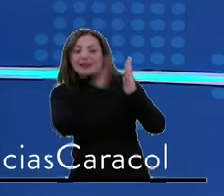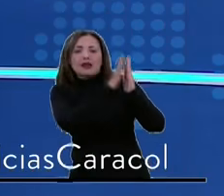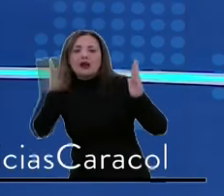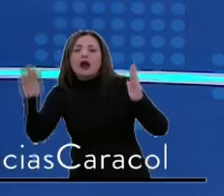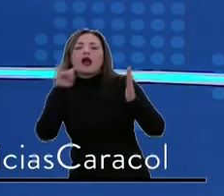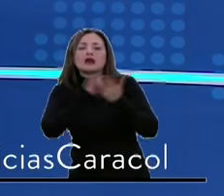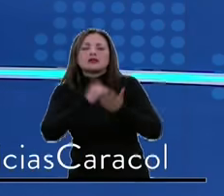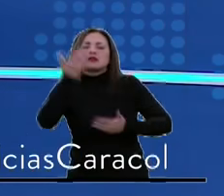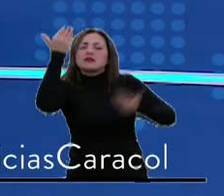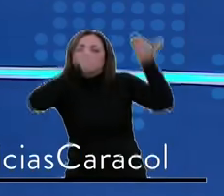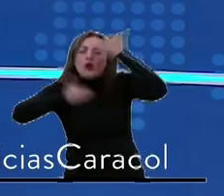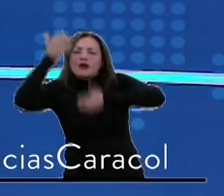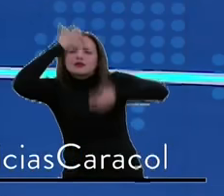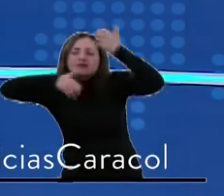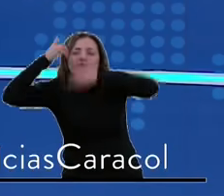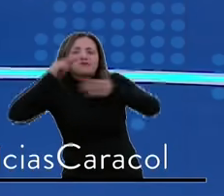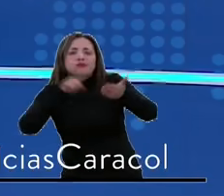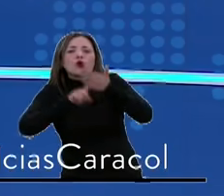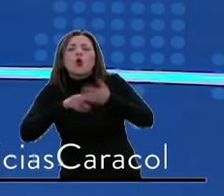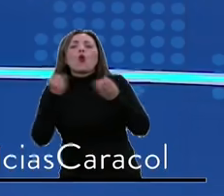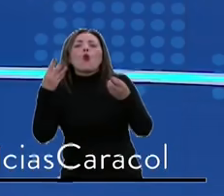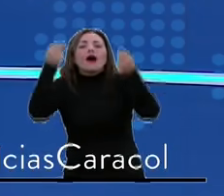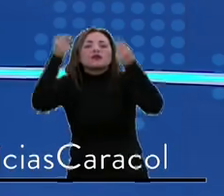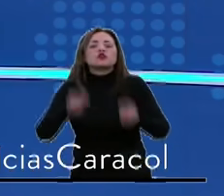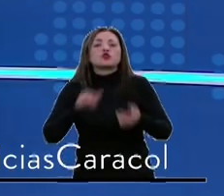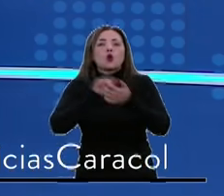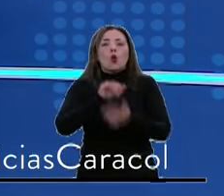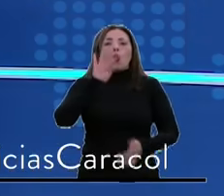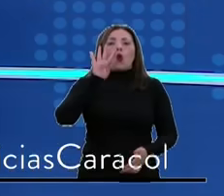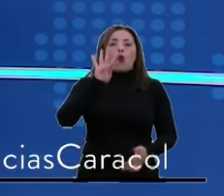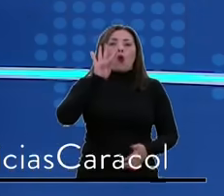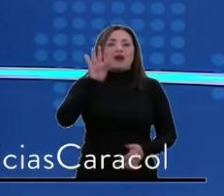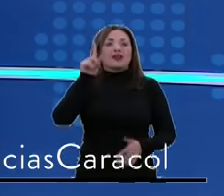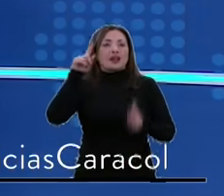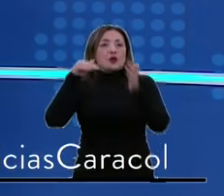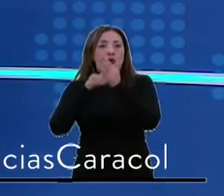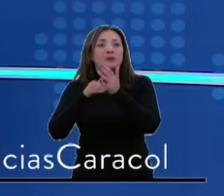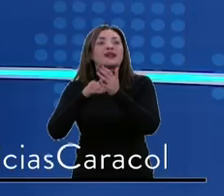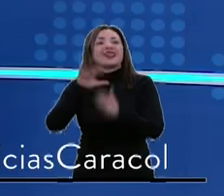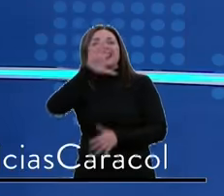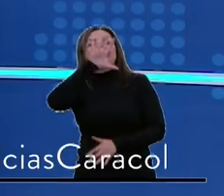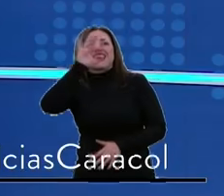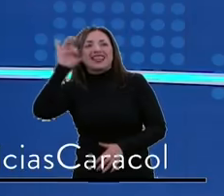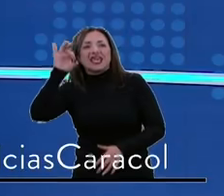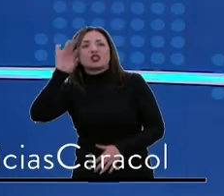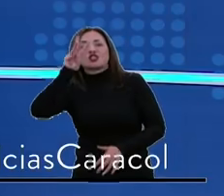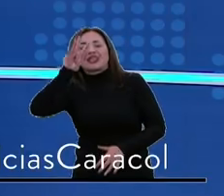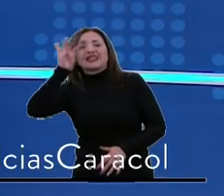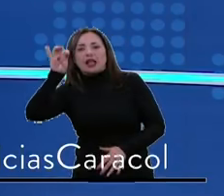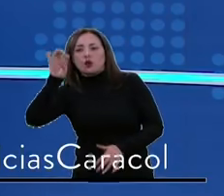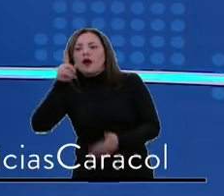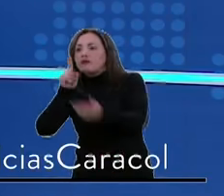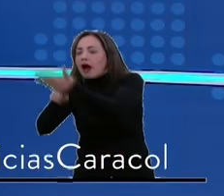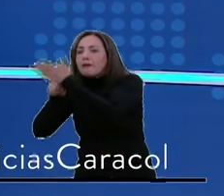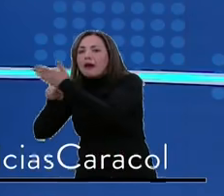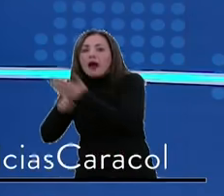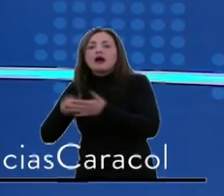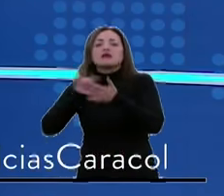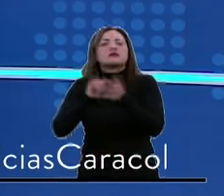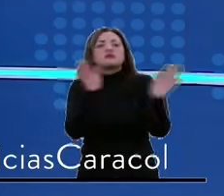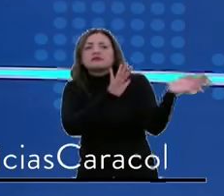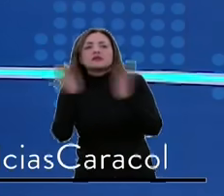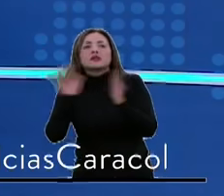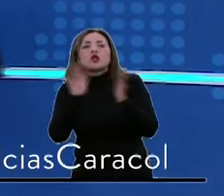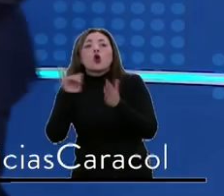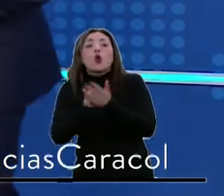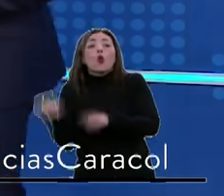en bogotá se registraron 41 mil 539 casos esto significa un promedio de 2 mil 967 casos